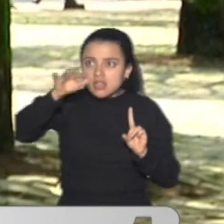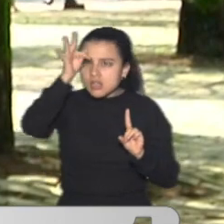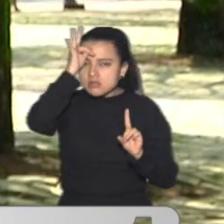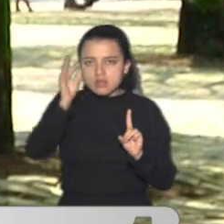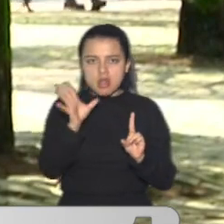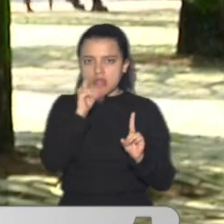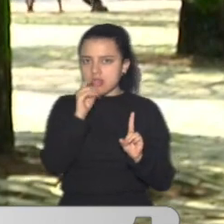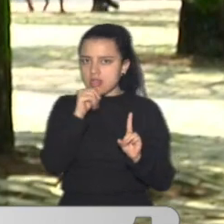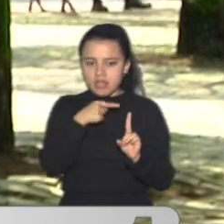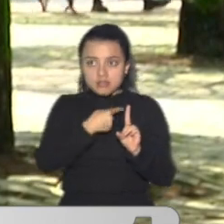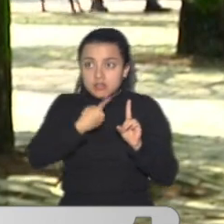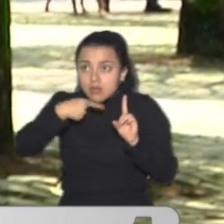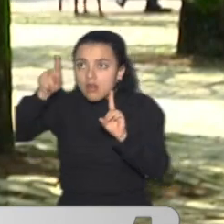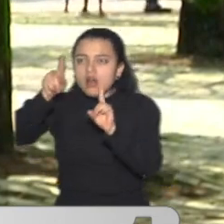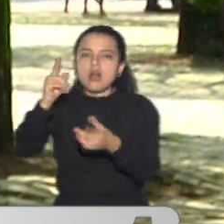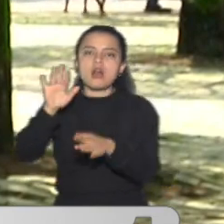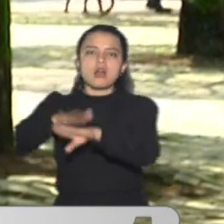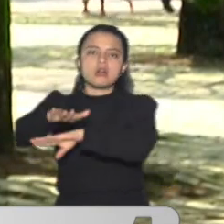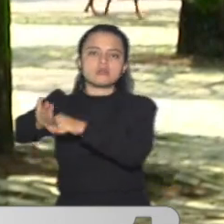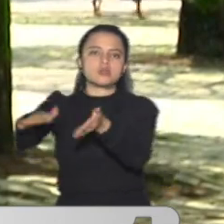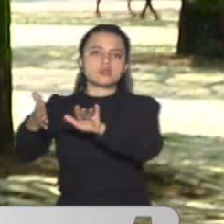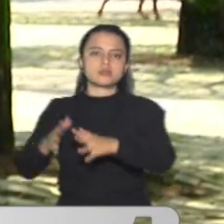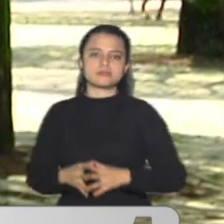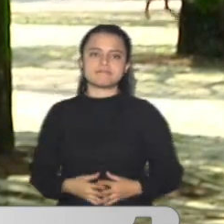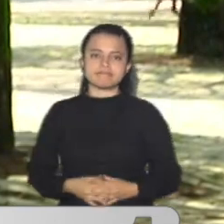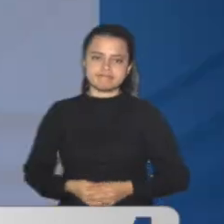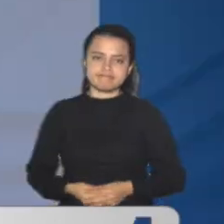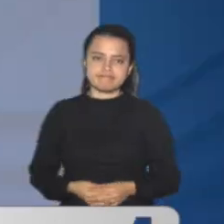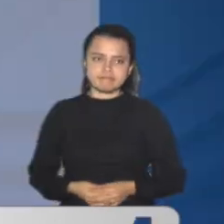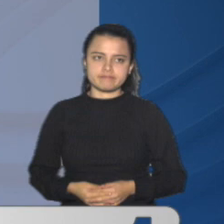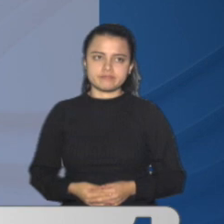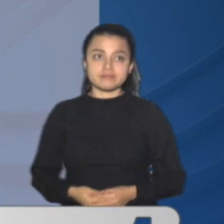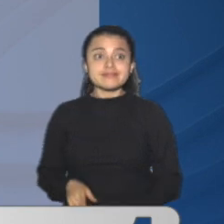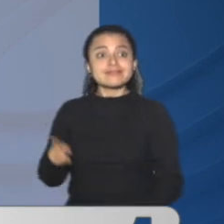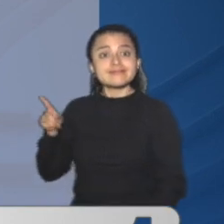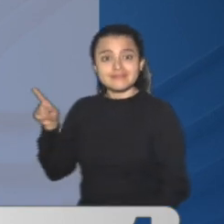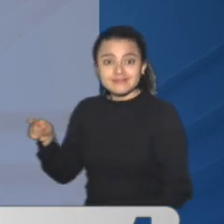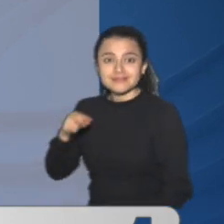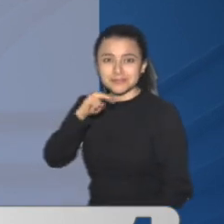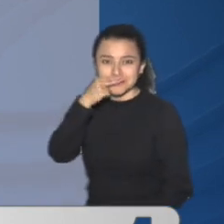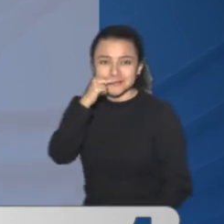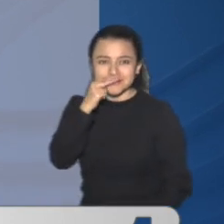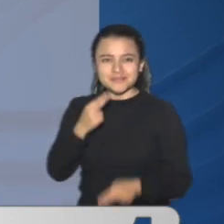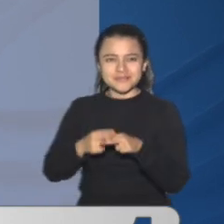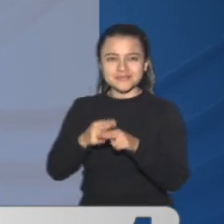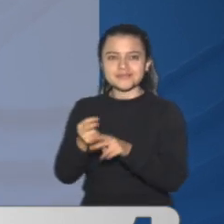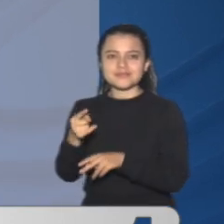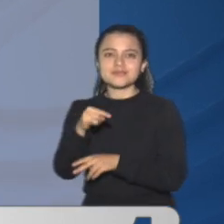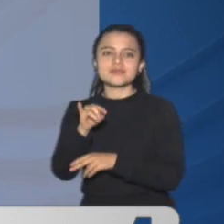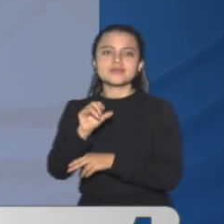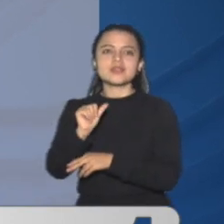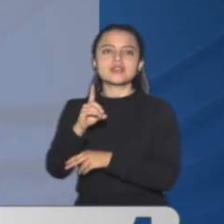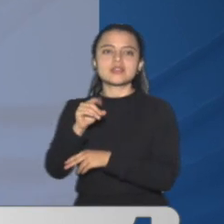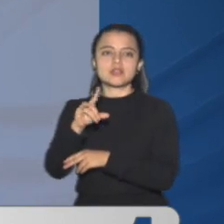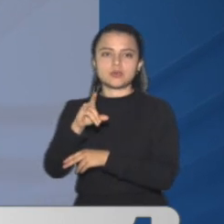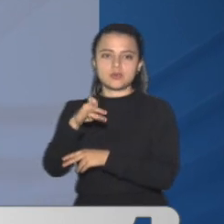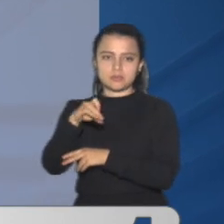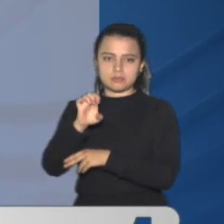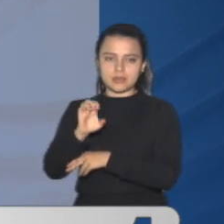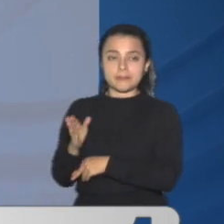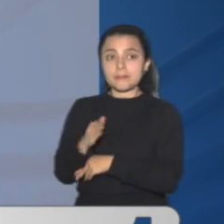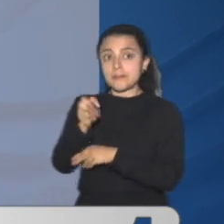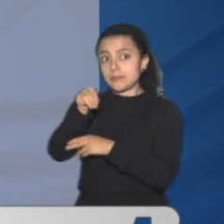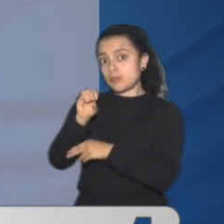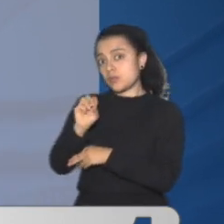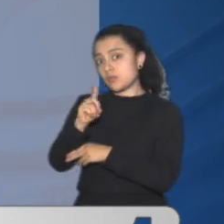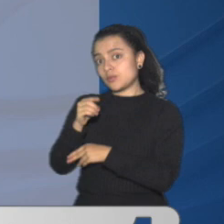investigaciones que esperan el dictamen de medicina legal está en la pequeña guadalupe mosquera de 7 años según la denuncia